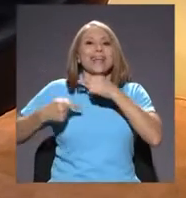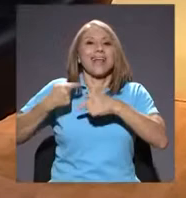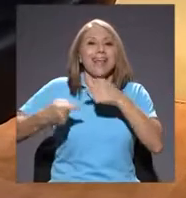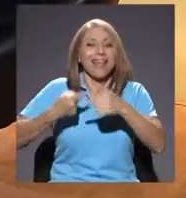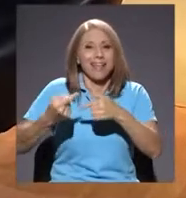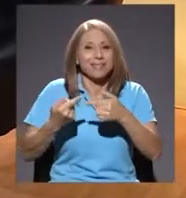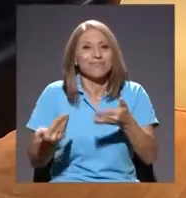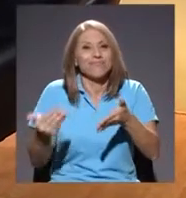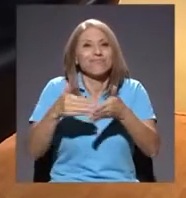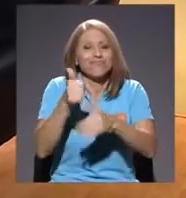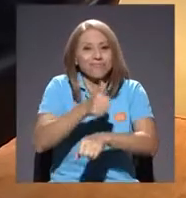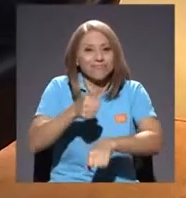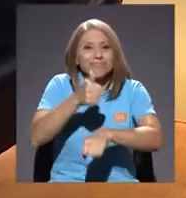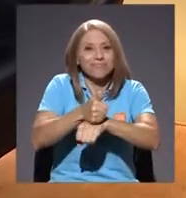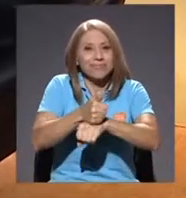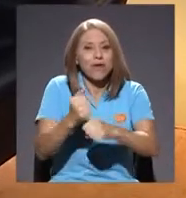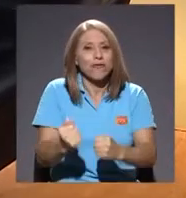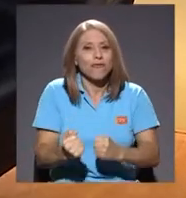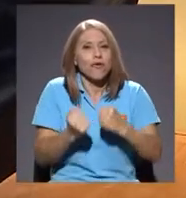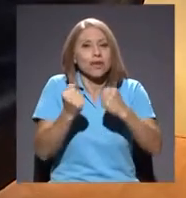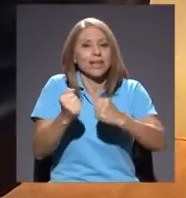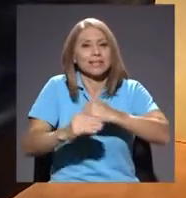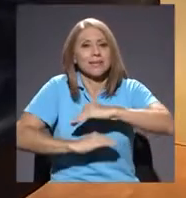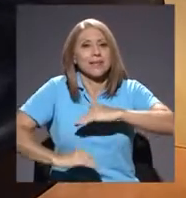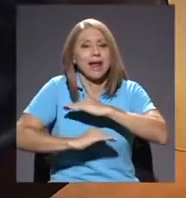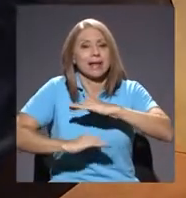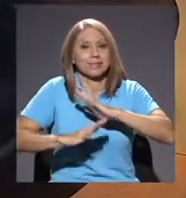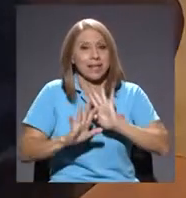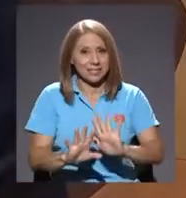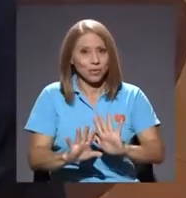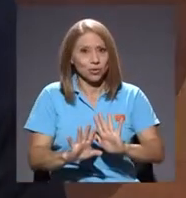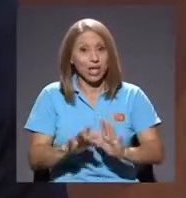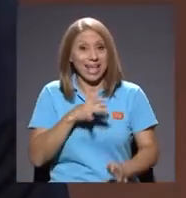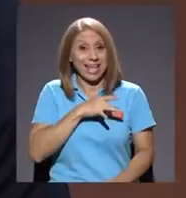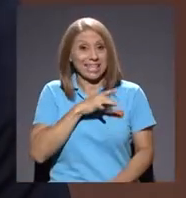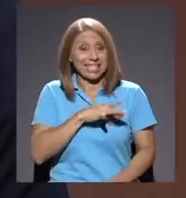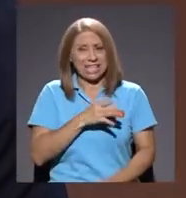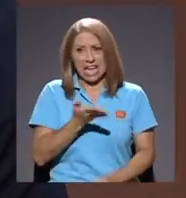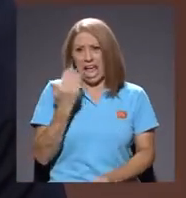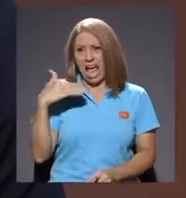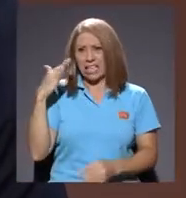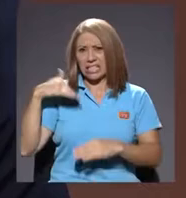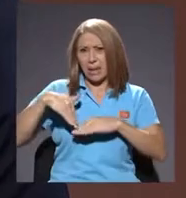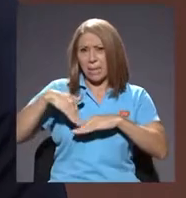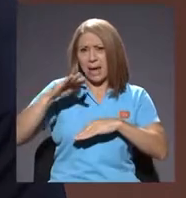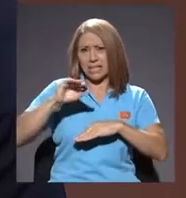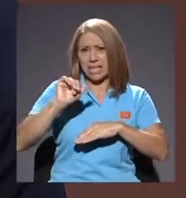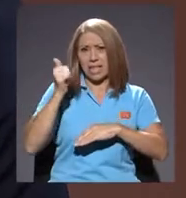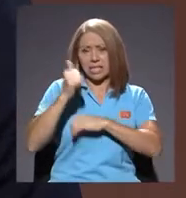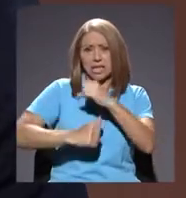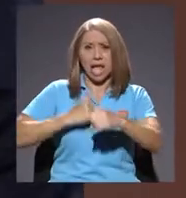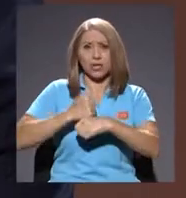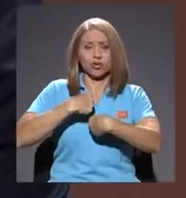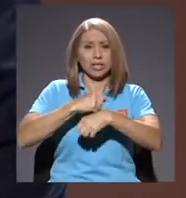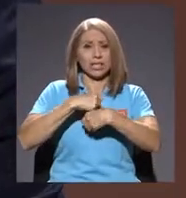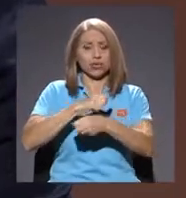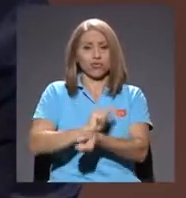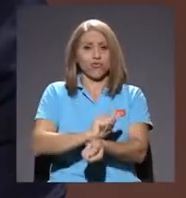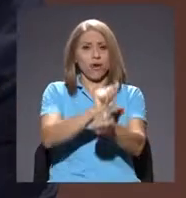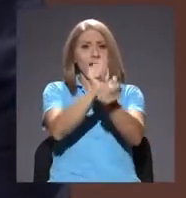básicos digamos en chile con una reforma que se hizo hace más de una década se creó